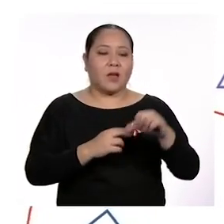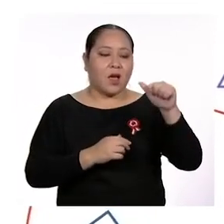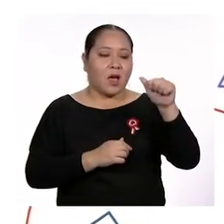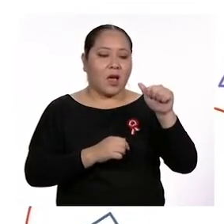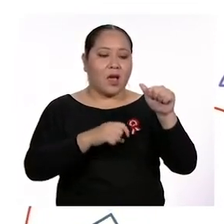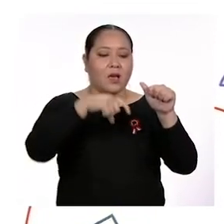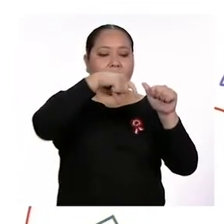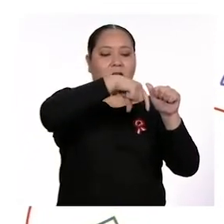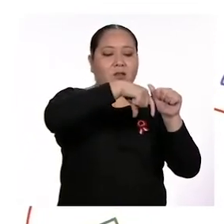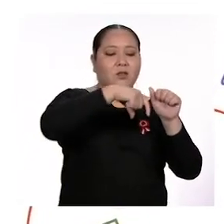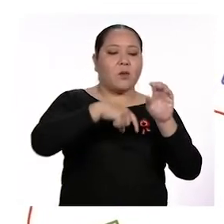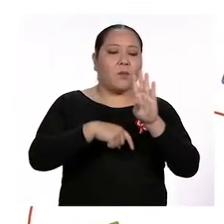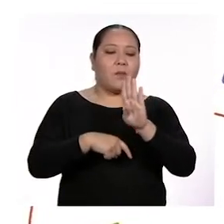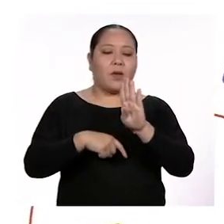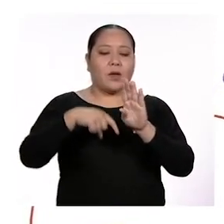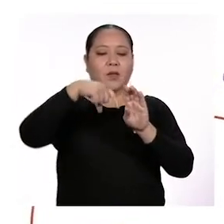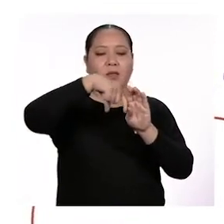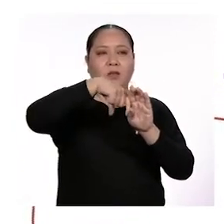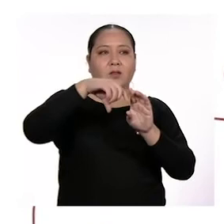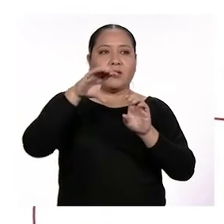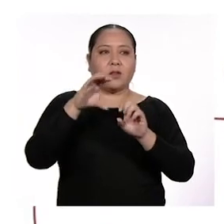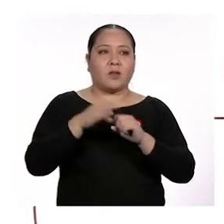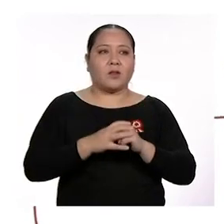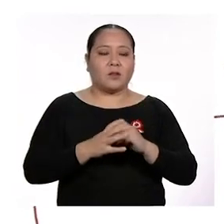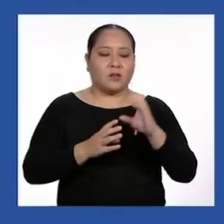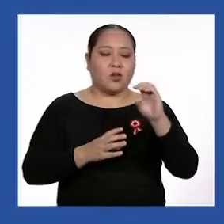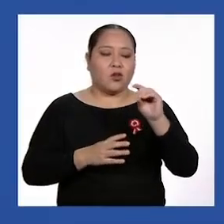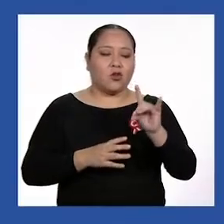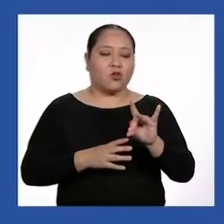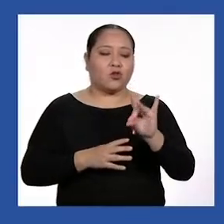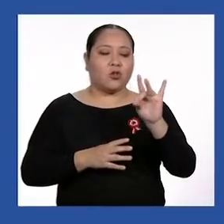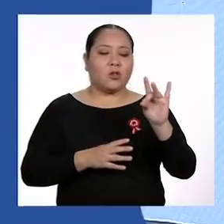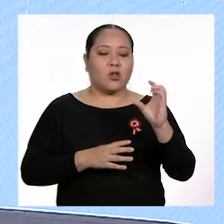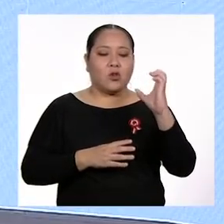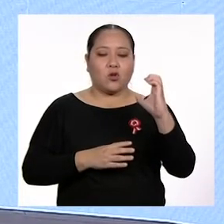cerrado con extremos 88 y 89.